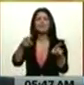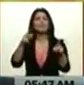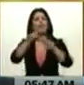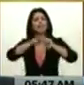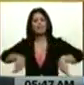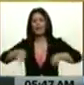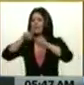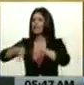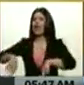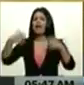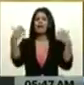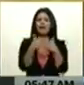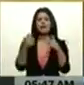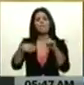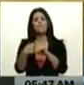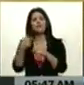intervencionismo.